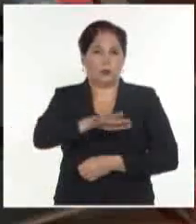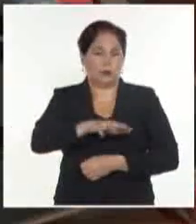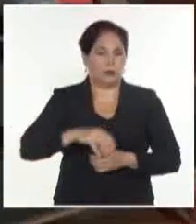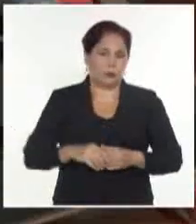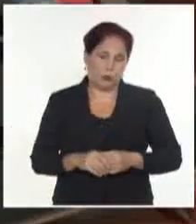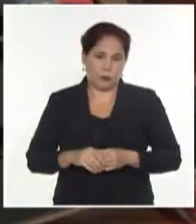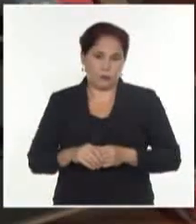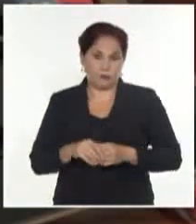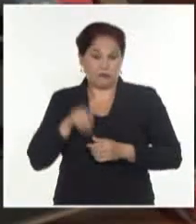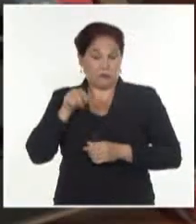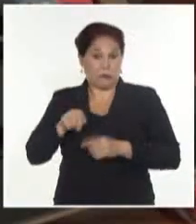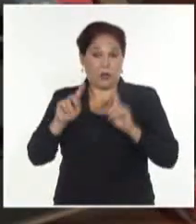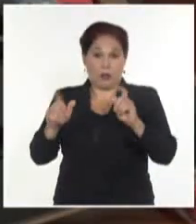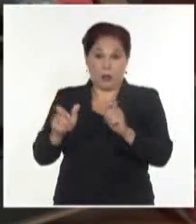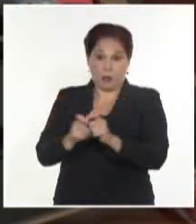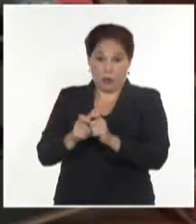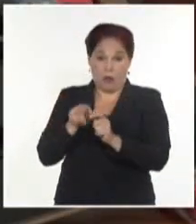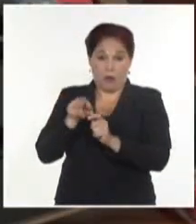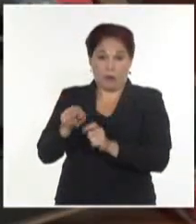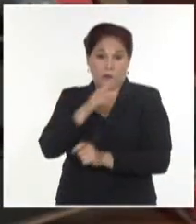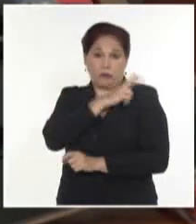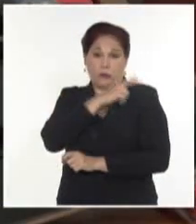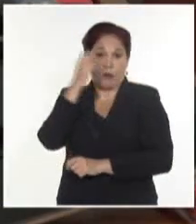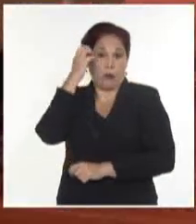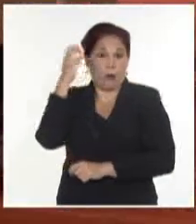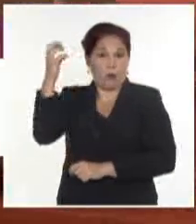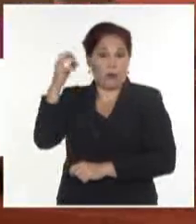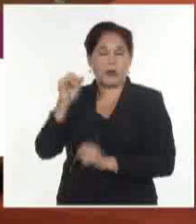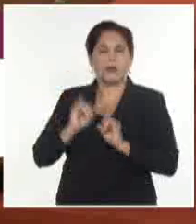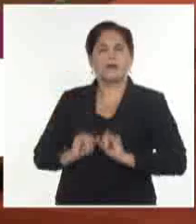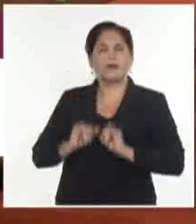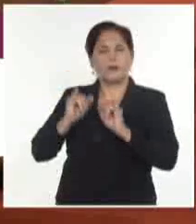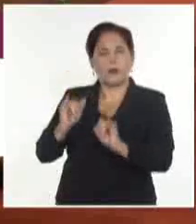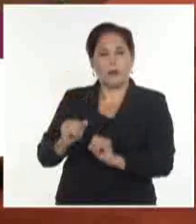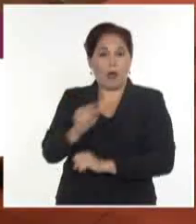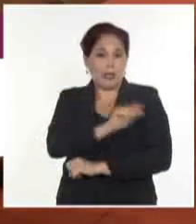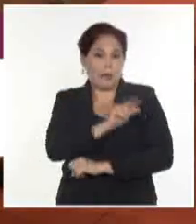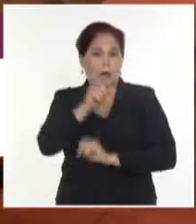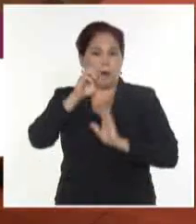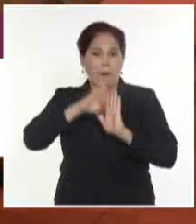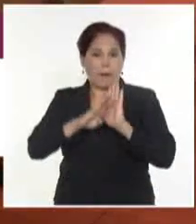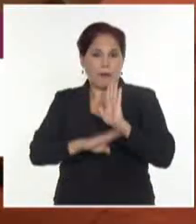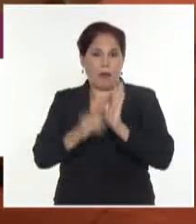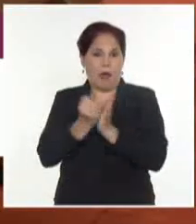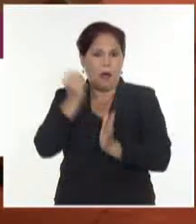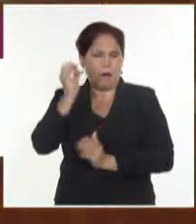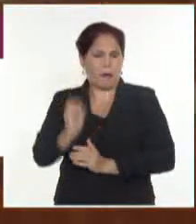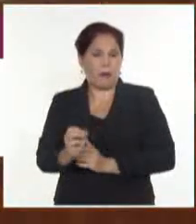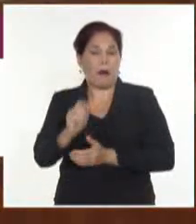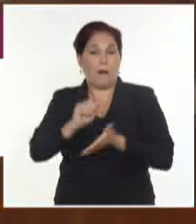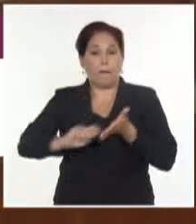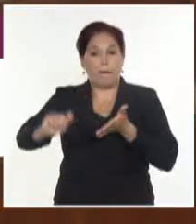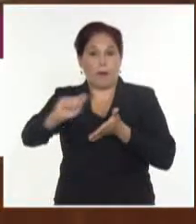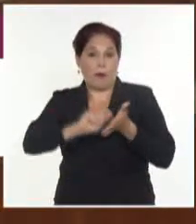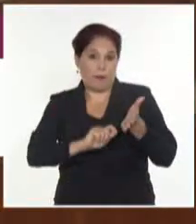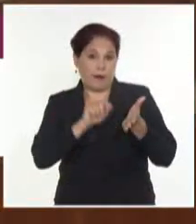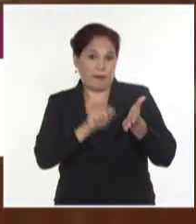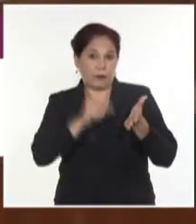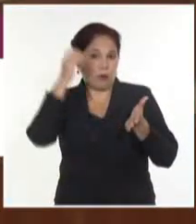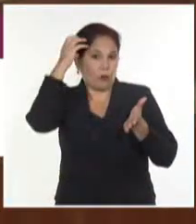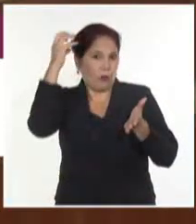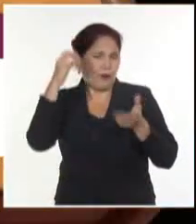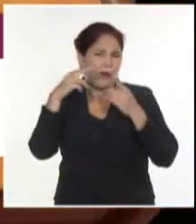Durante esta sesión del máximo órgano de gobierno, se informó sobre las recientes medidas aprobadas en las proyecciones de gobierno para